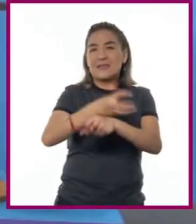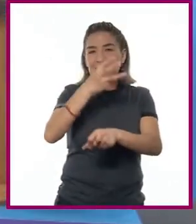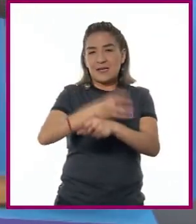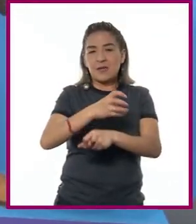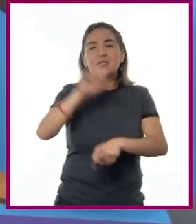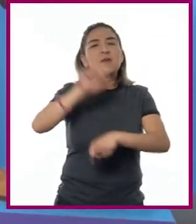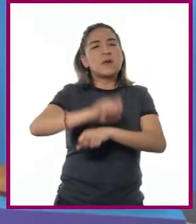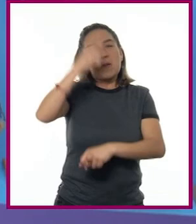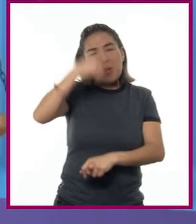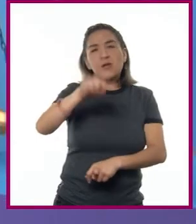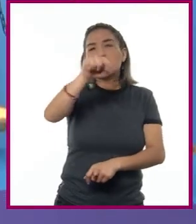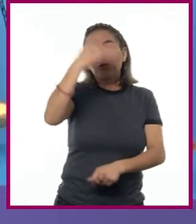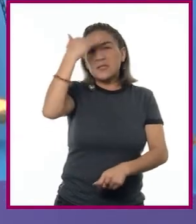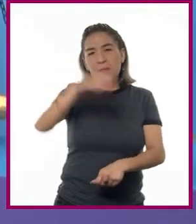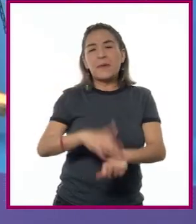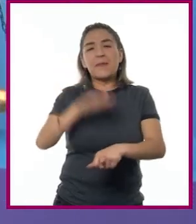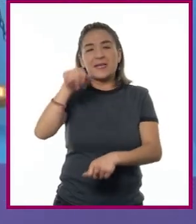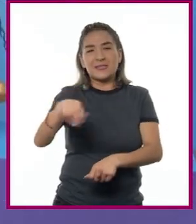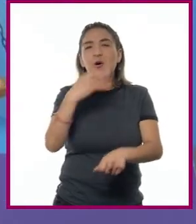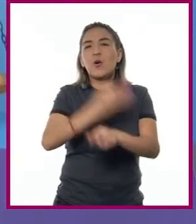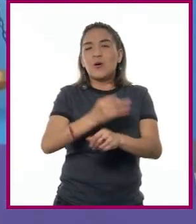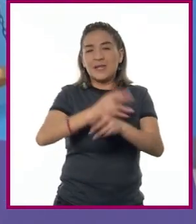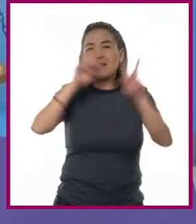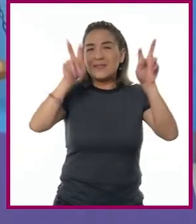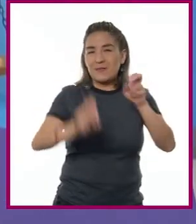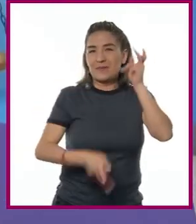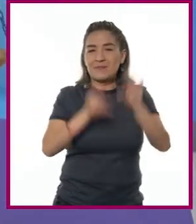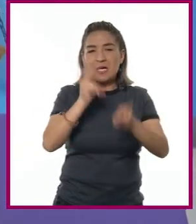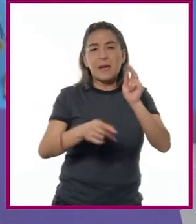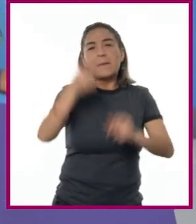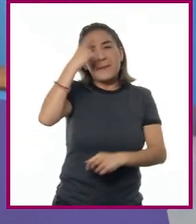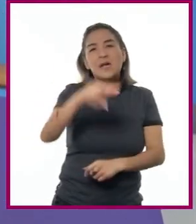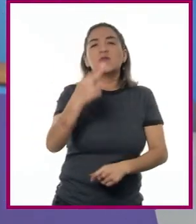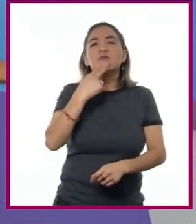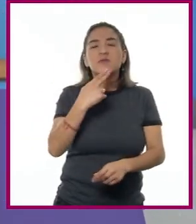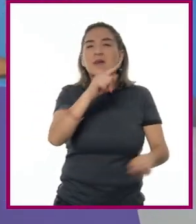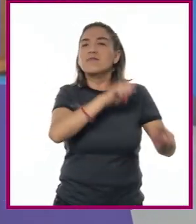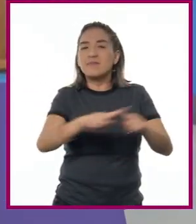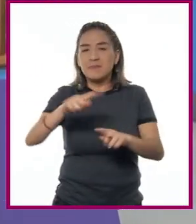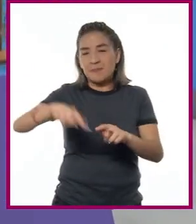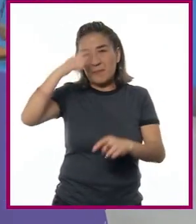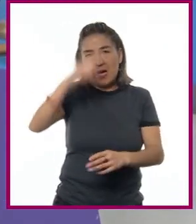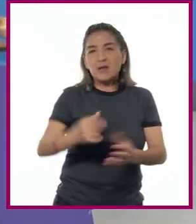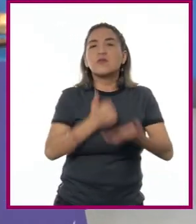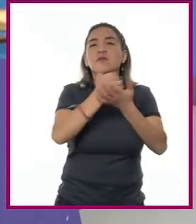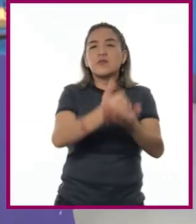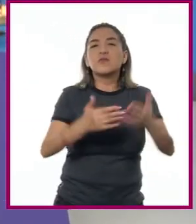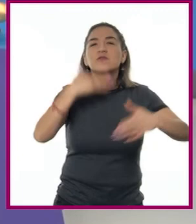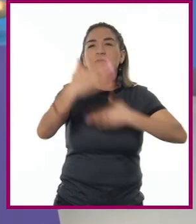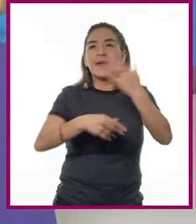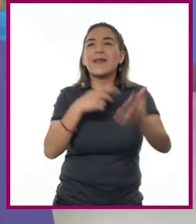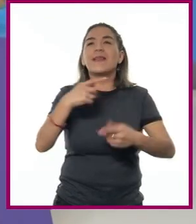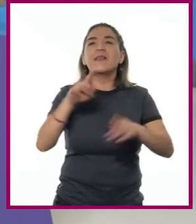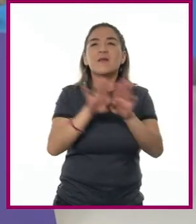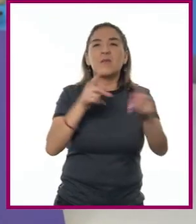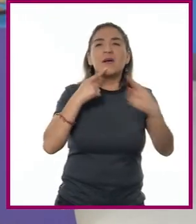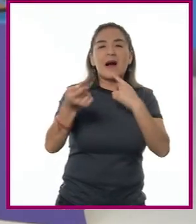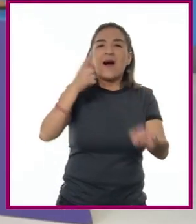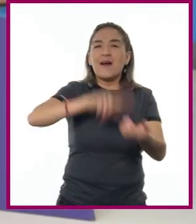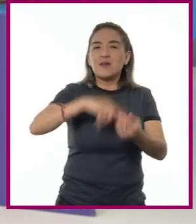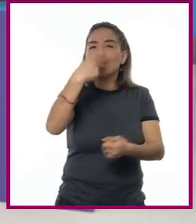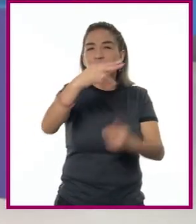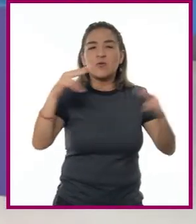grado para saber más de lo que hablamos y las herramientas que contribuyen a la construcción de la democracia en sus